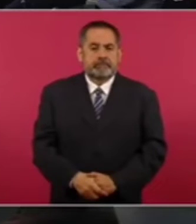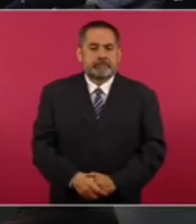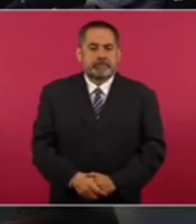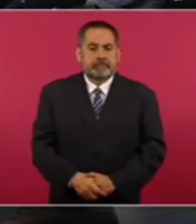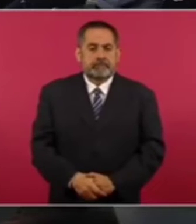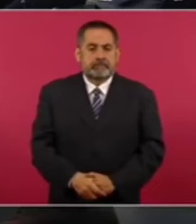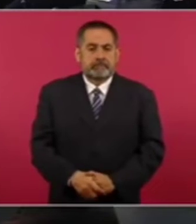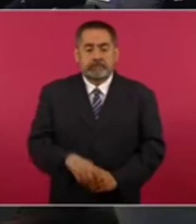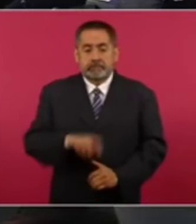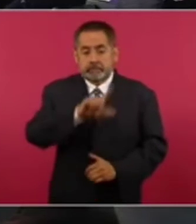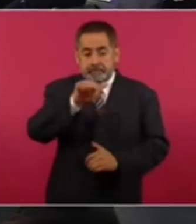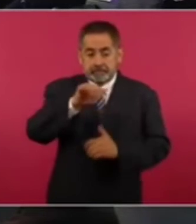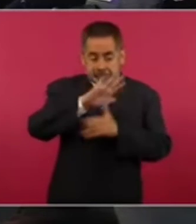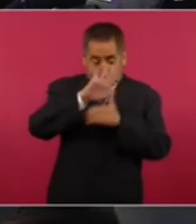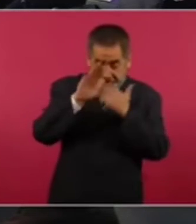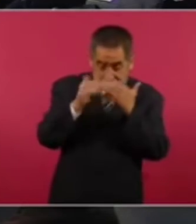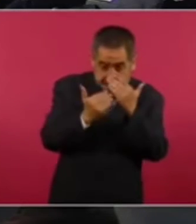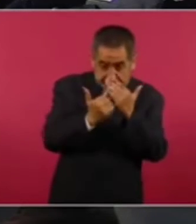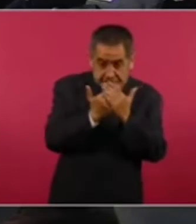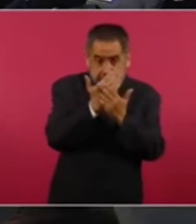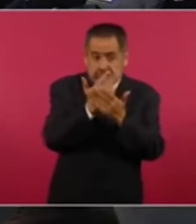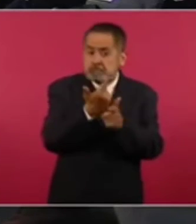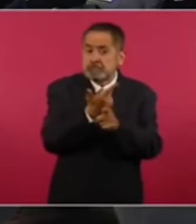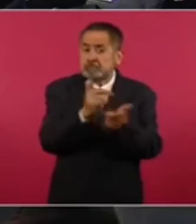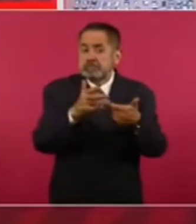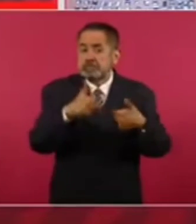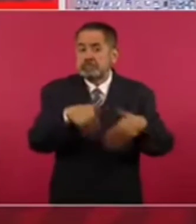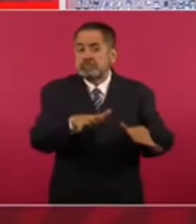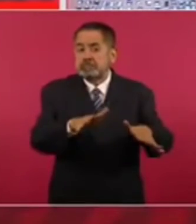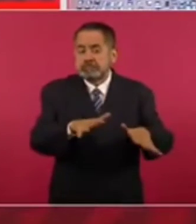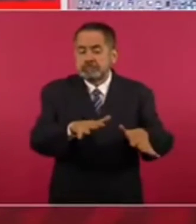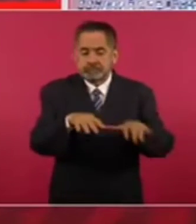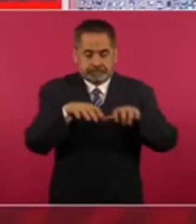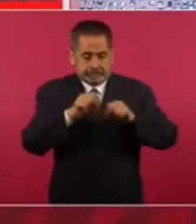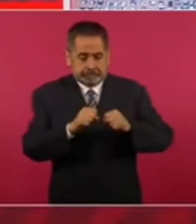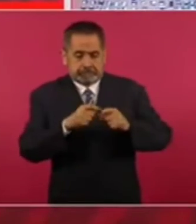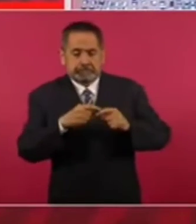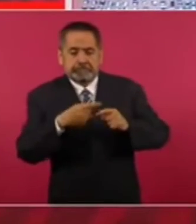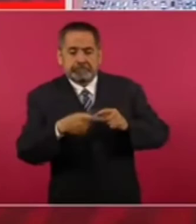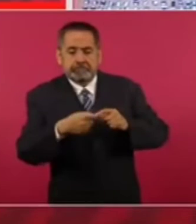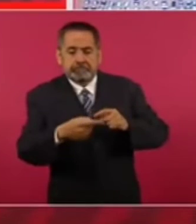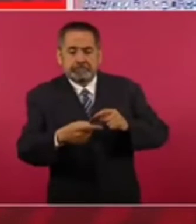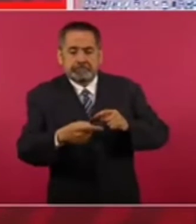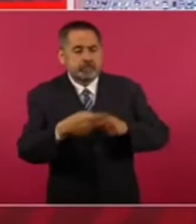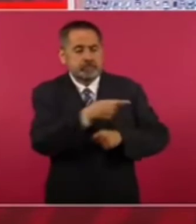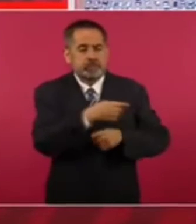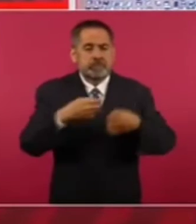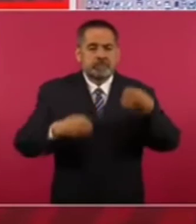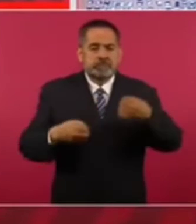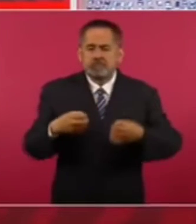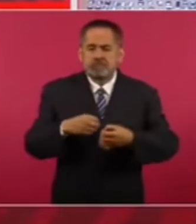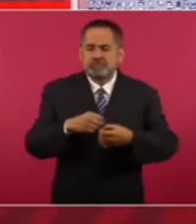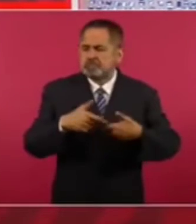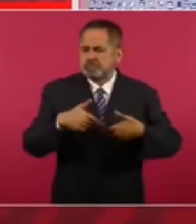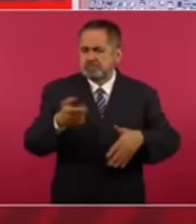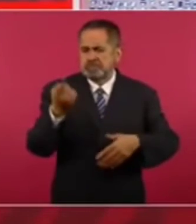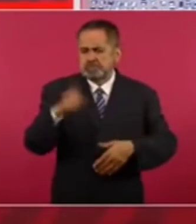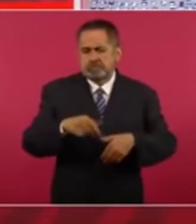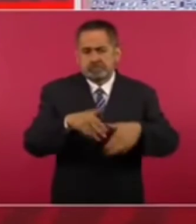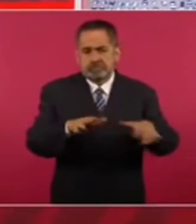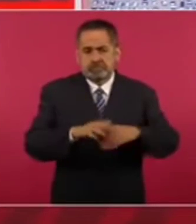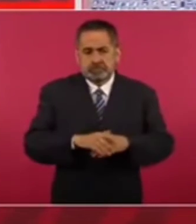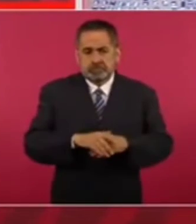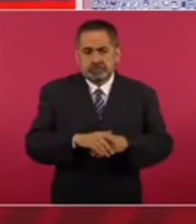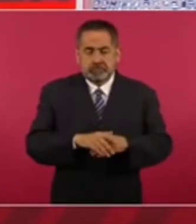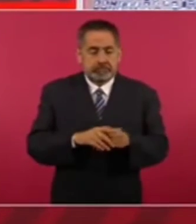Lo liberan en la madrugada de unos días después el juez, y como estaban las